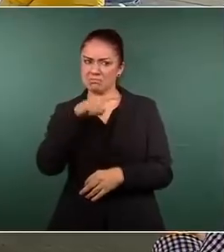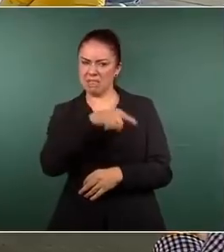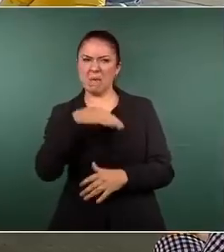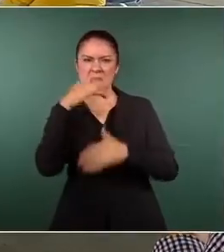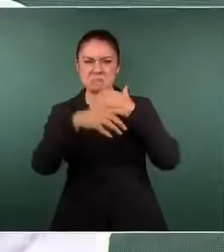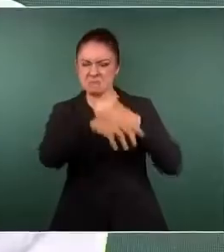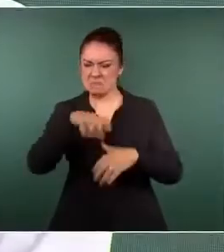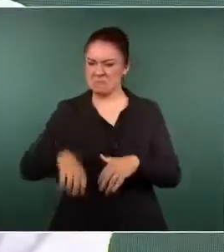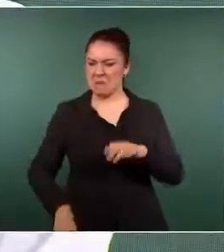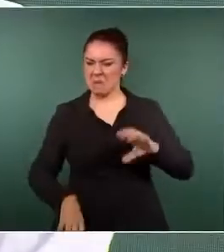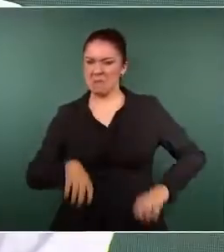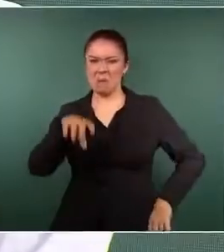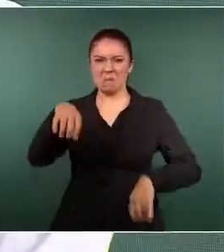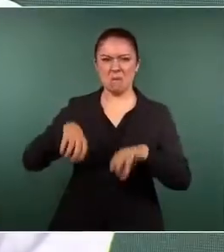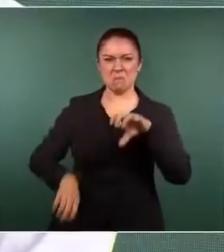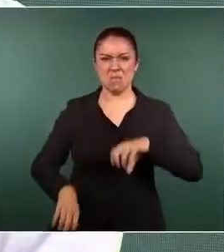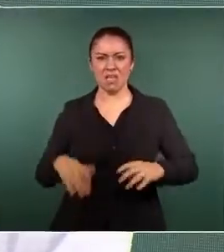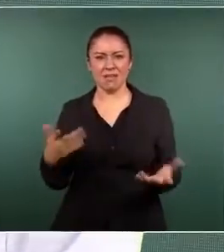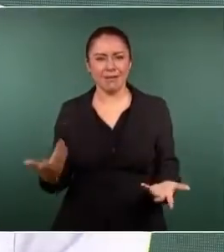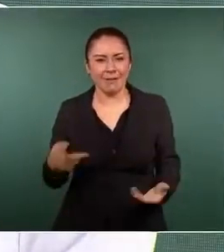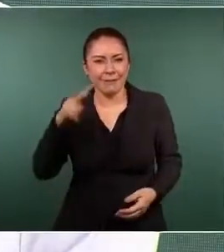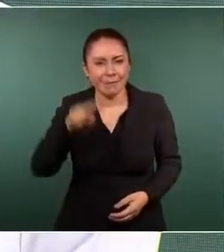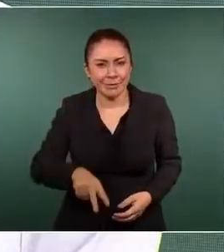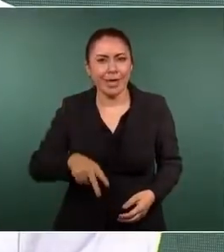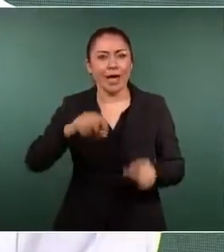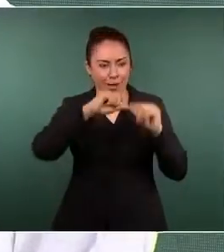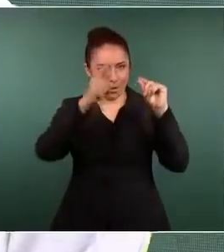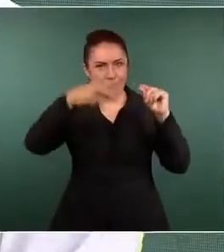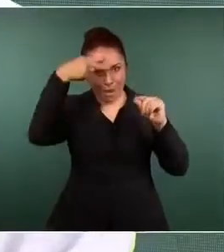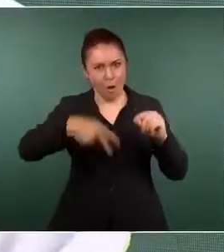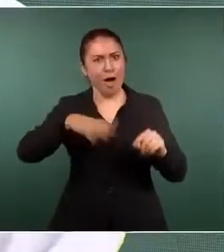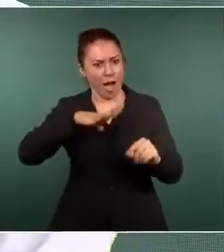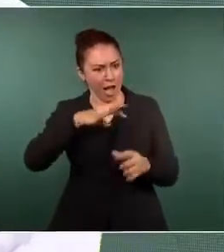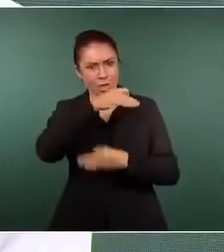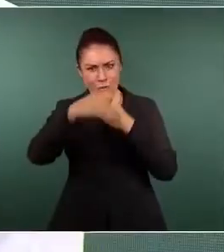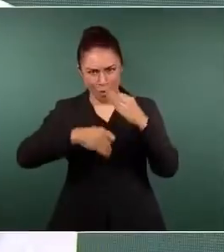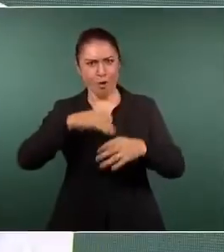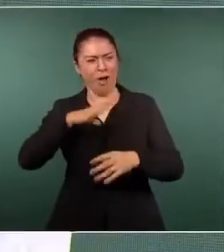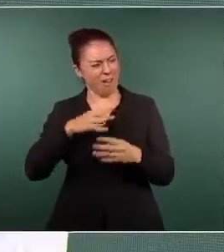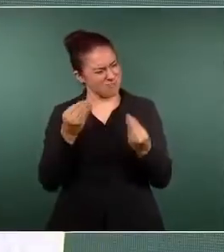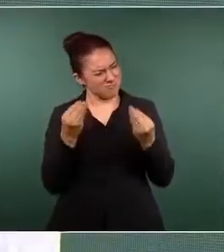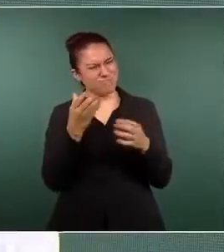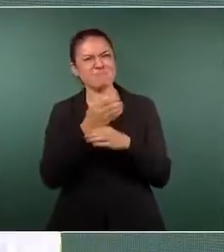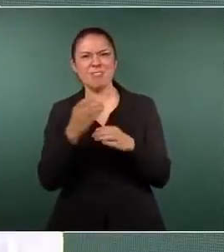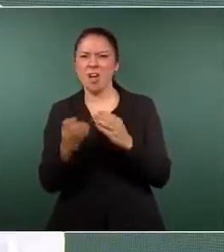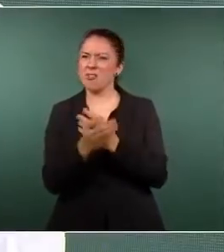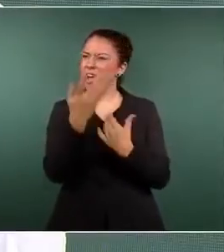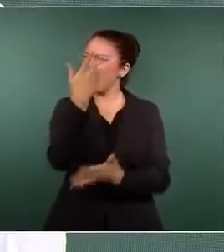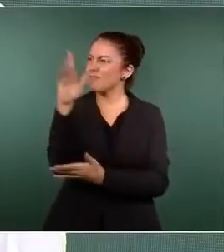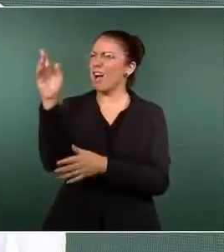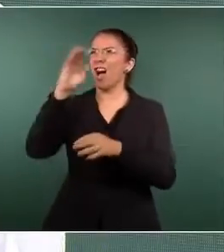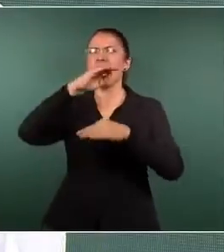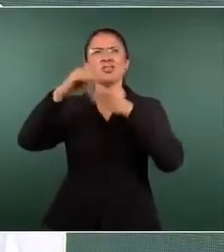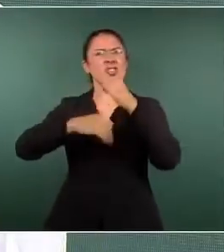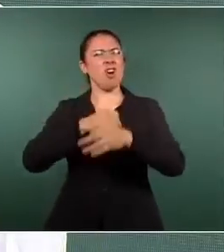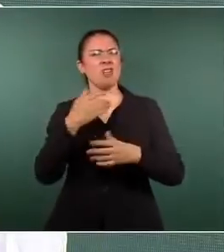fascista méxico tiene todo hay de todo pero se lo clavan todo